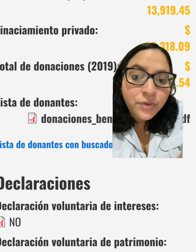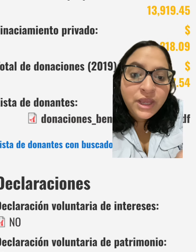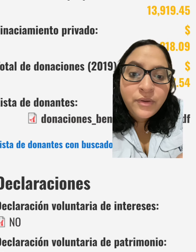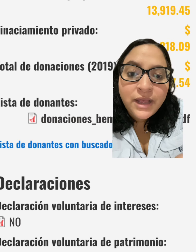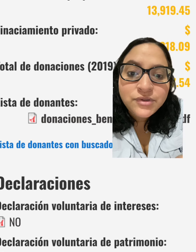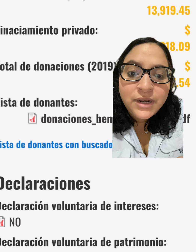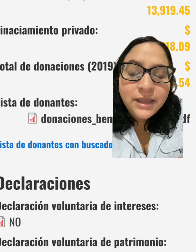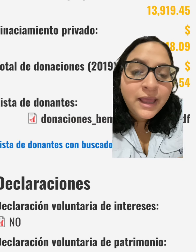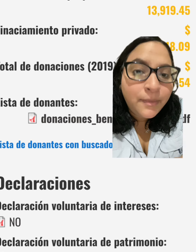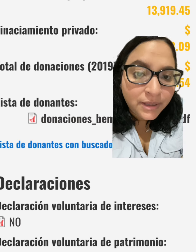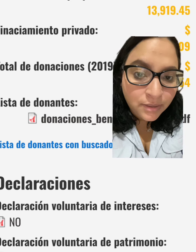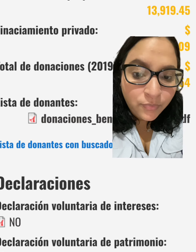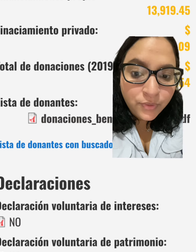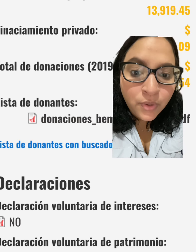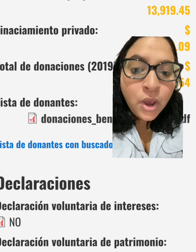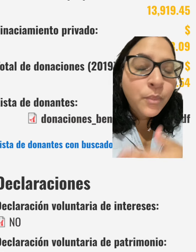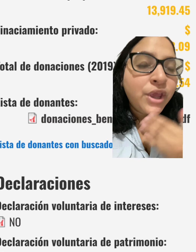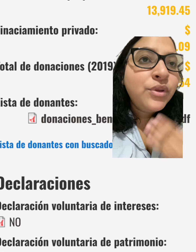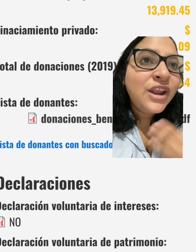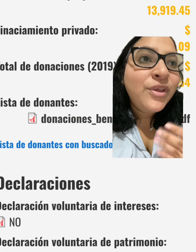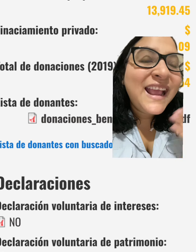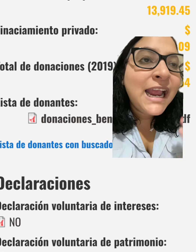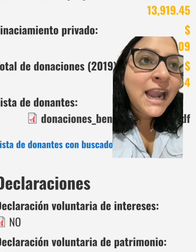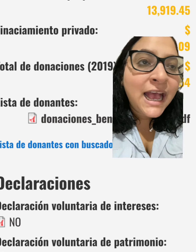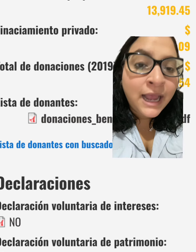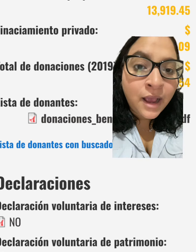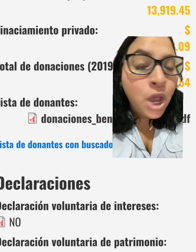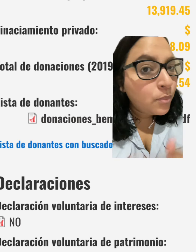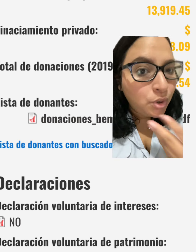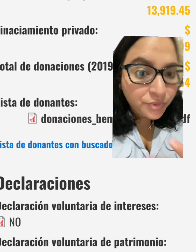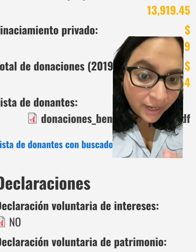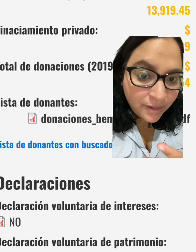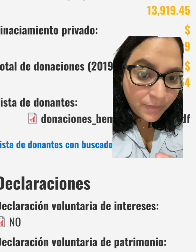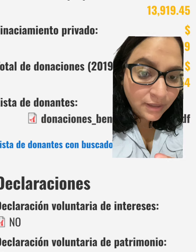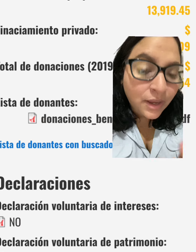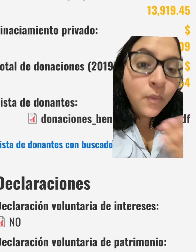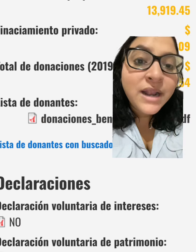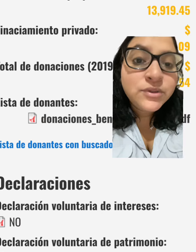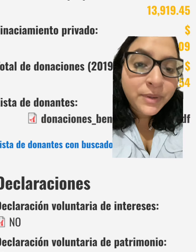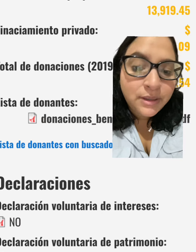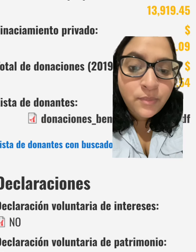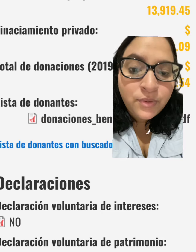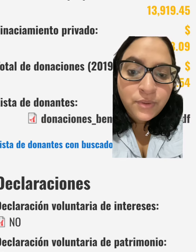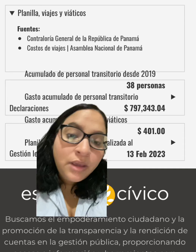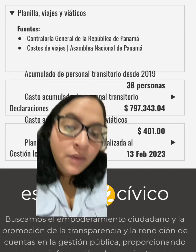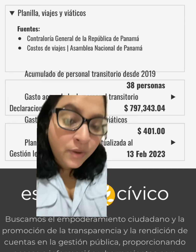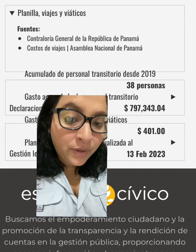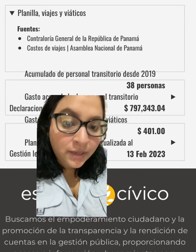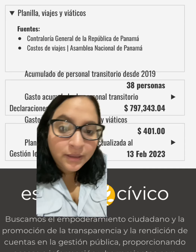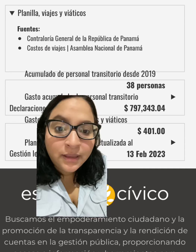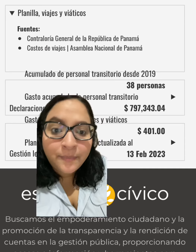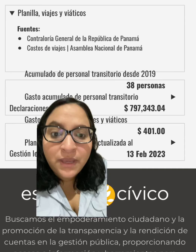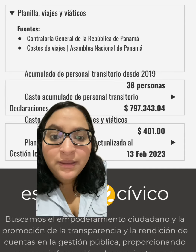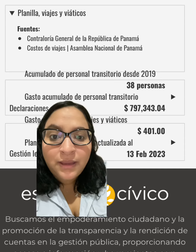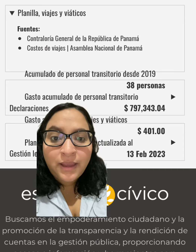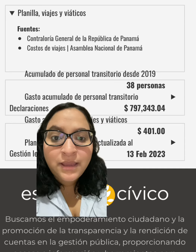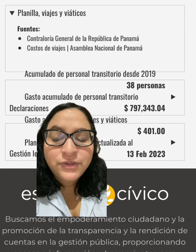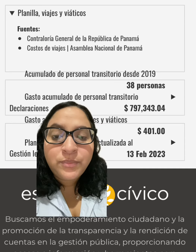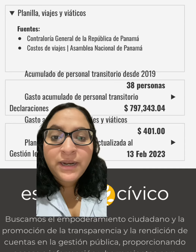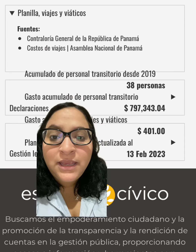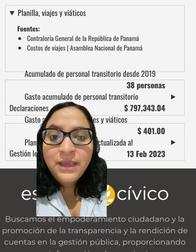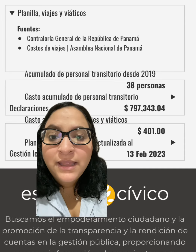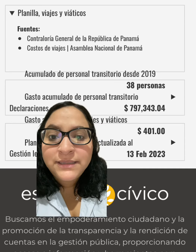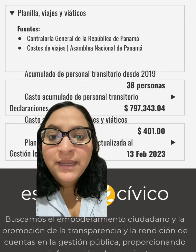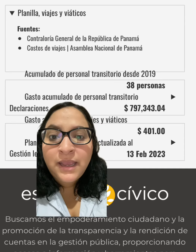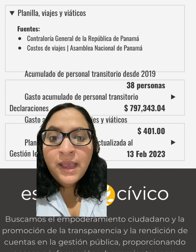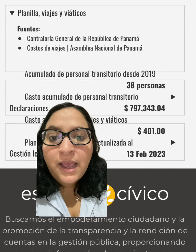Porque usted no da su lista de patrimonio porque qu usted no declara voluntariamente Cuál es su patrimonio y Bueno aquí está también detalle de